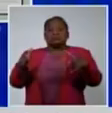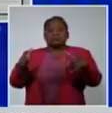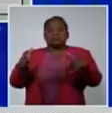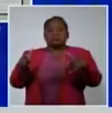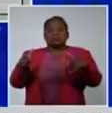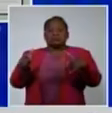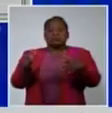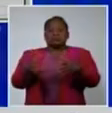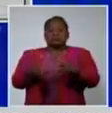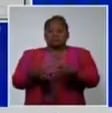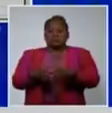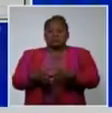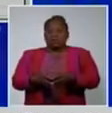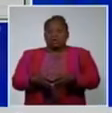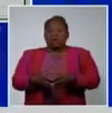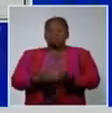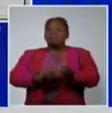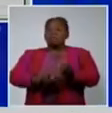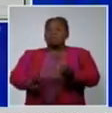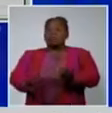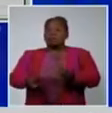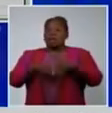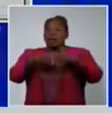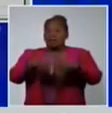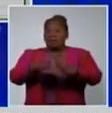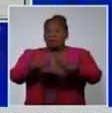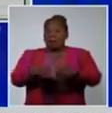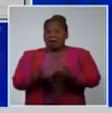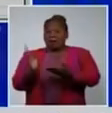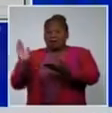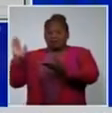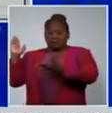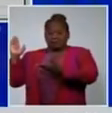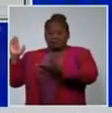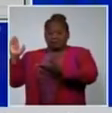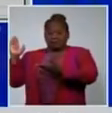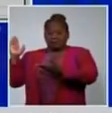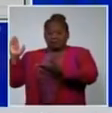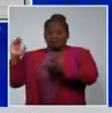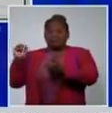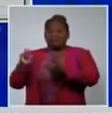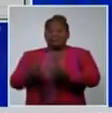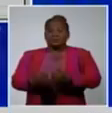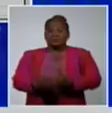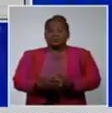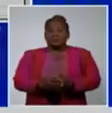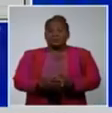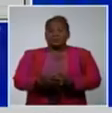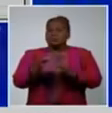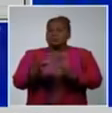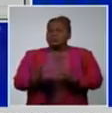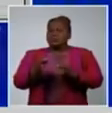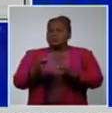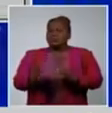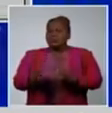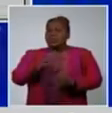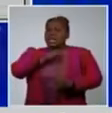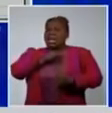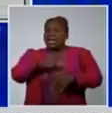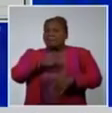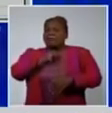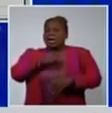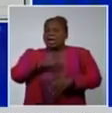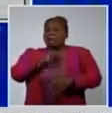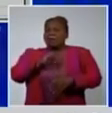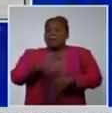en el caso de la provincia de granma que es una provincia que siempre la ponemos de ejemplo por la cantidad de